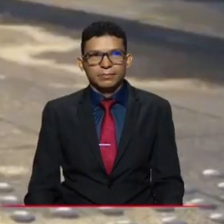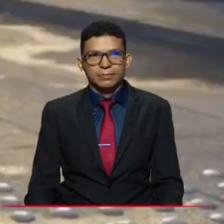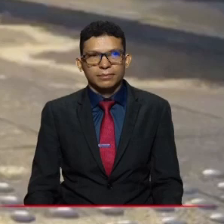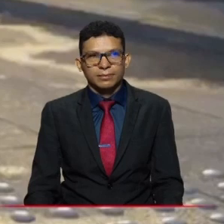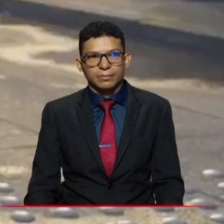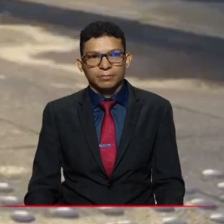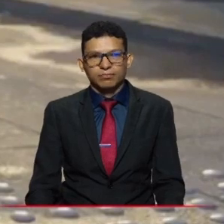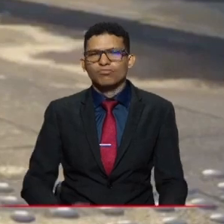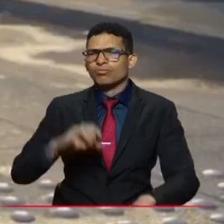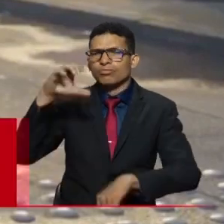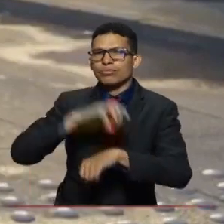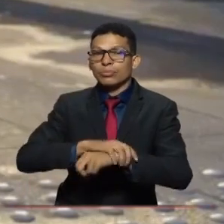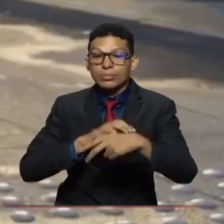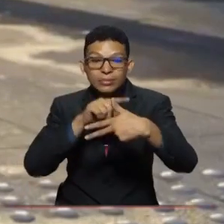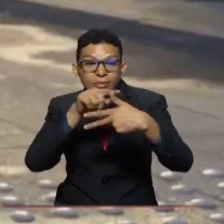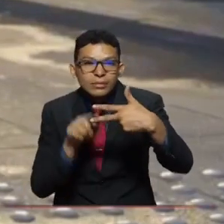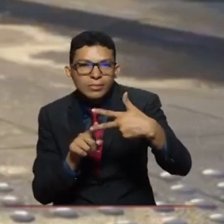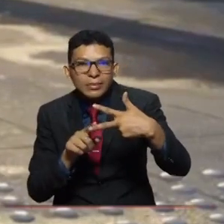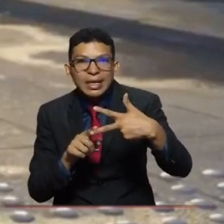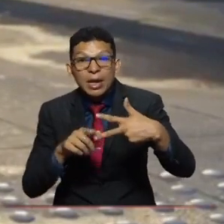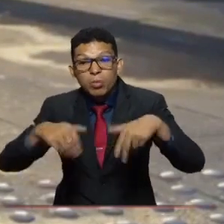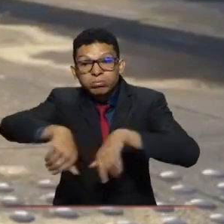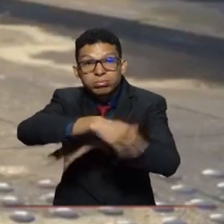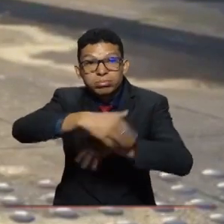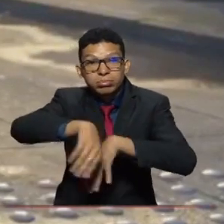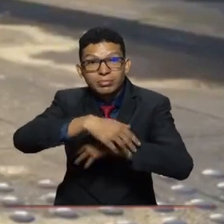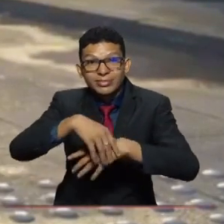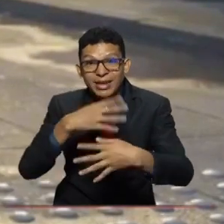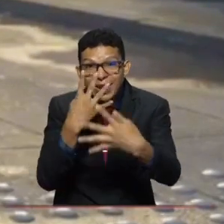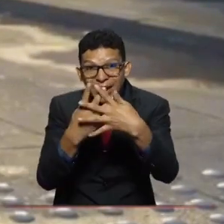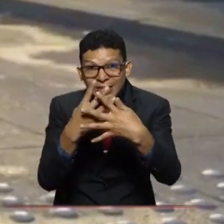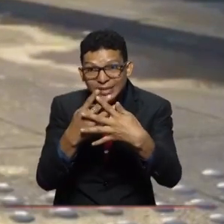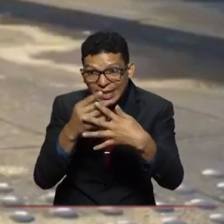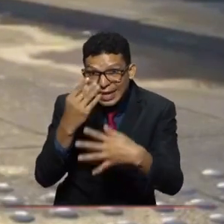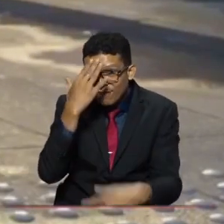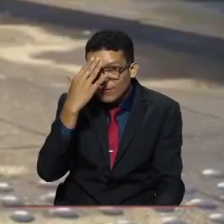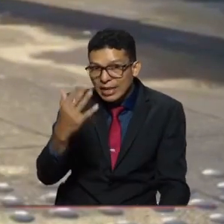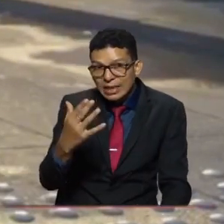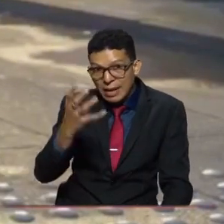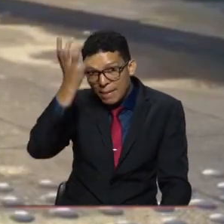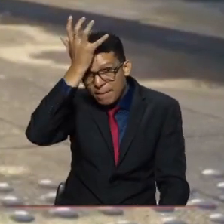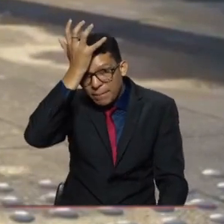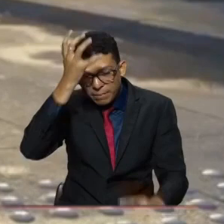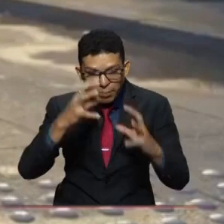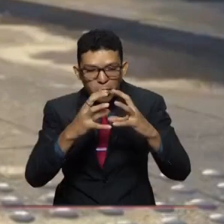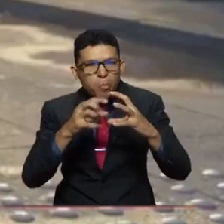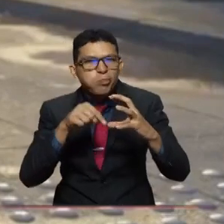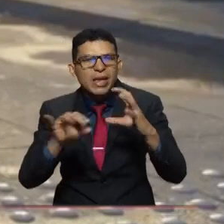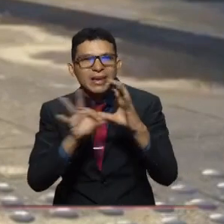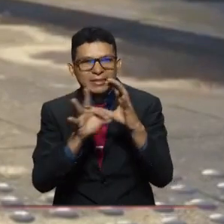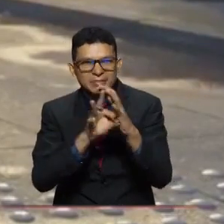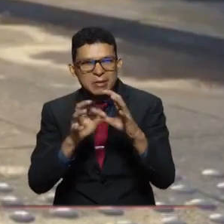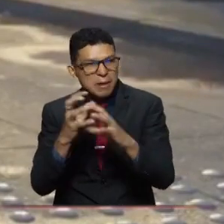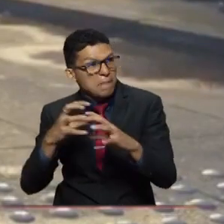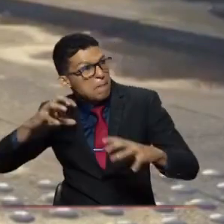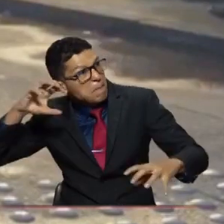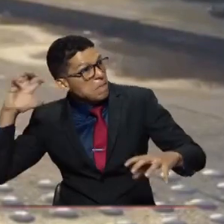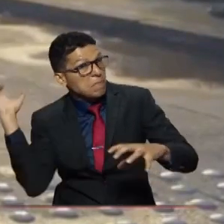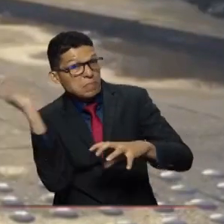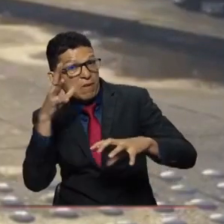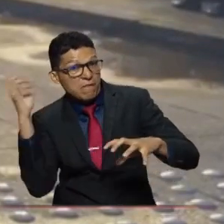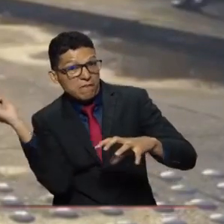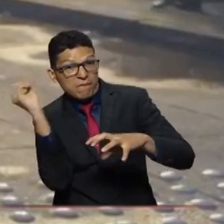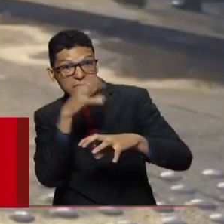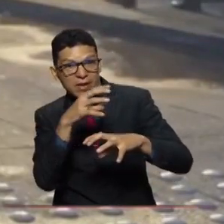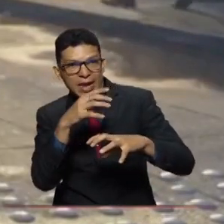3 de los capturados fueron sorprendidos en vía pública momentos en que trataban de lanzar pelotas cargadas con marihuana al interior del